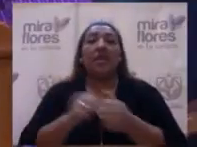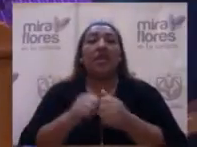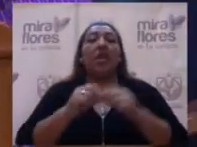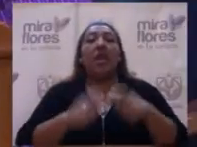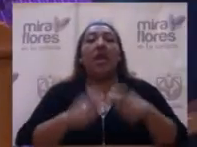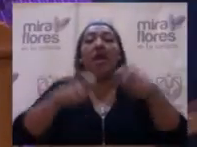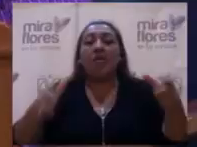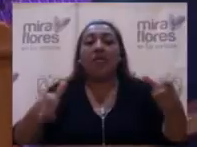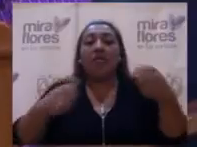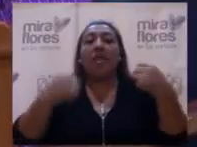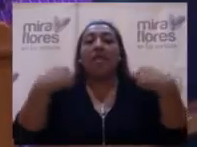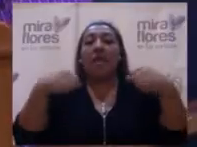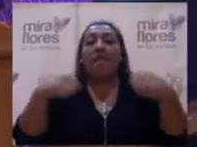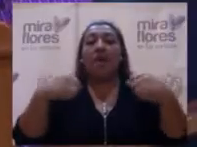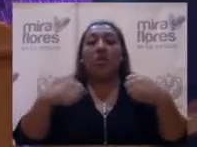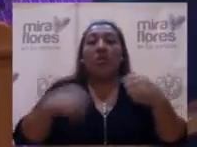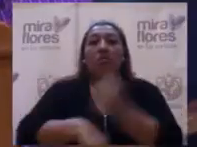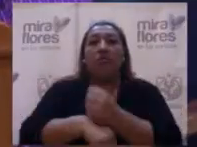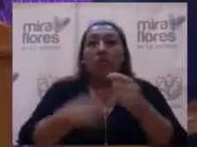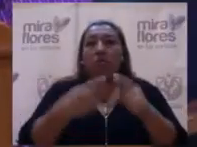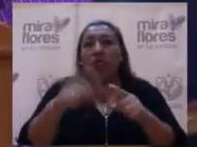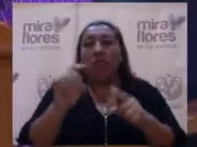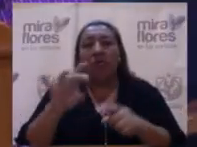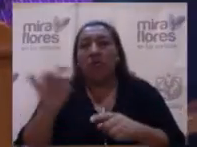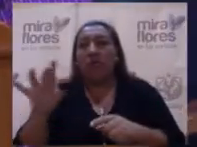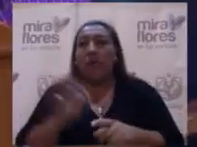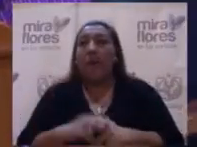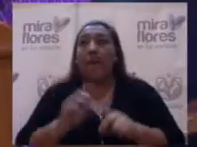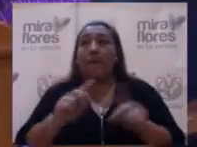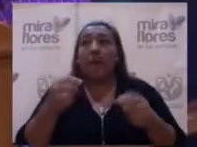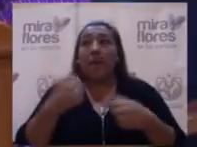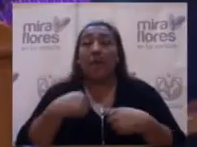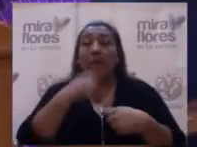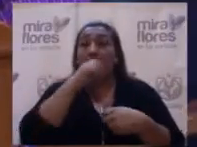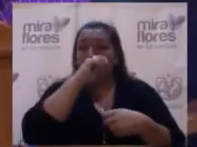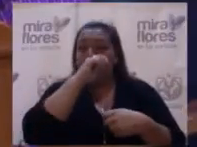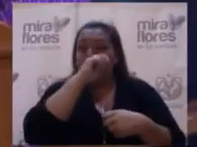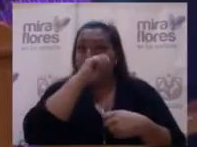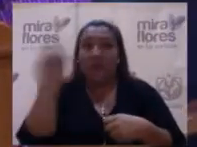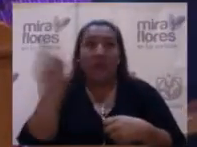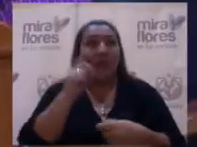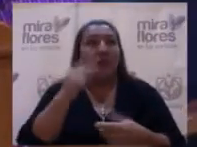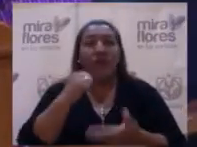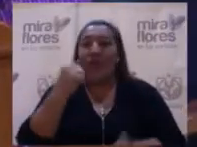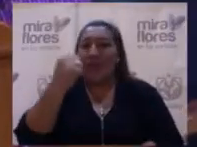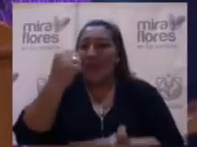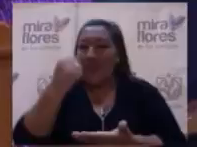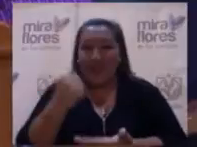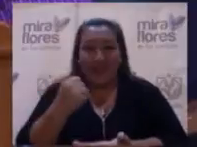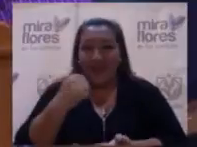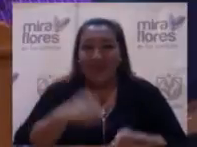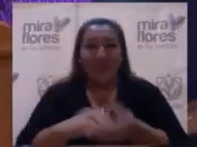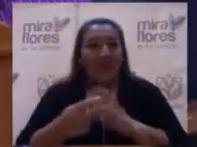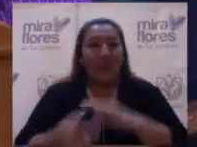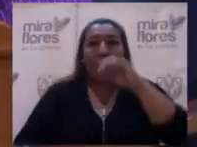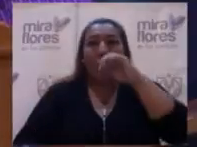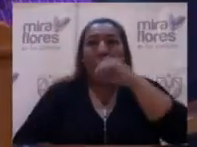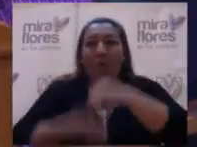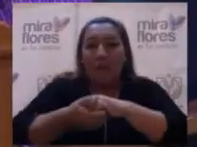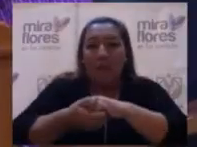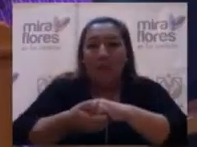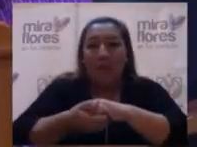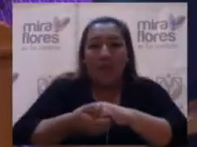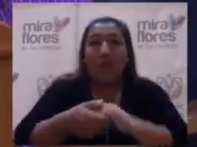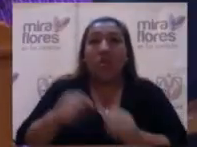canchas deportivas. Pero esto para mí no es una donación, este es un convenio.